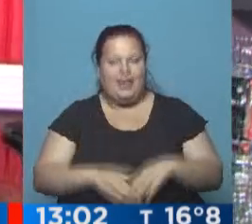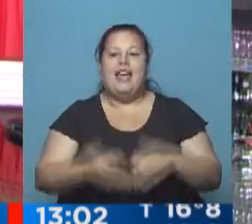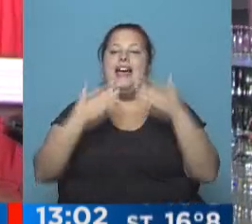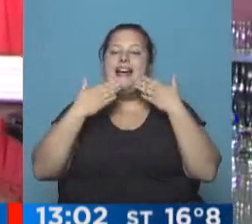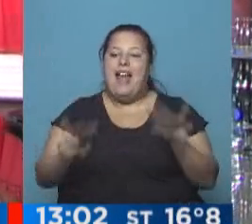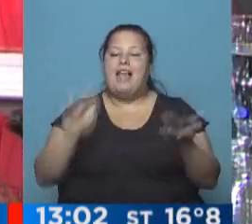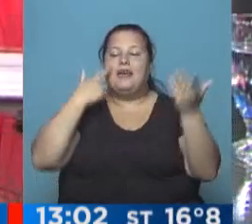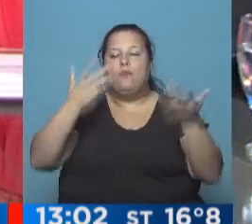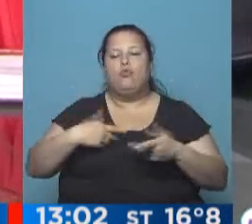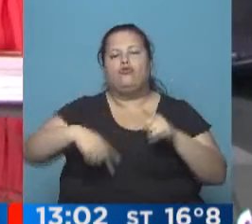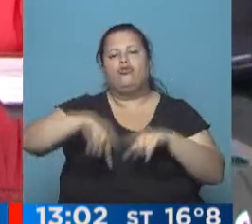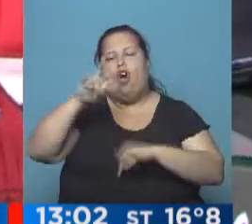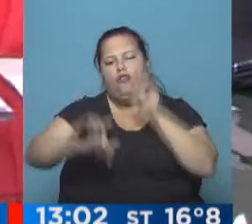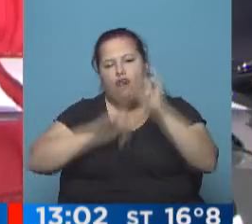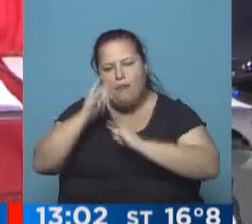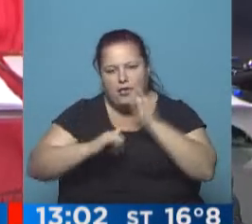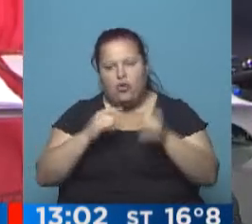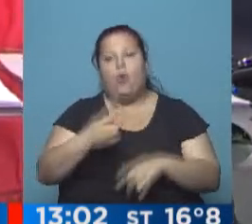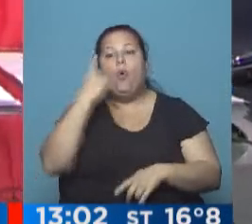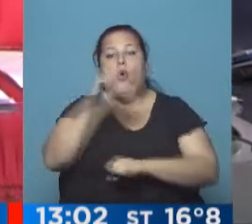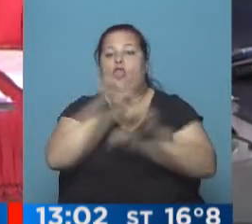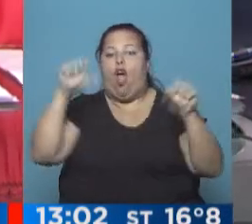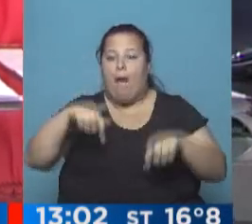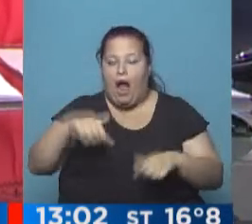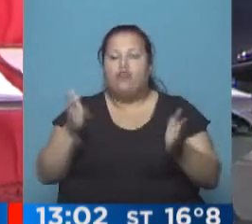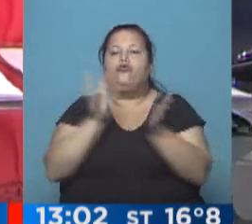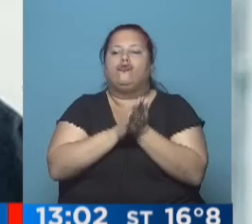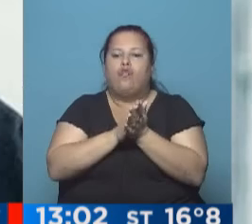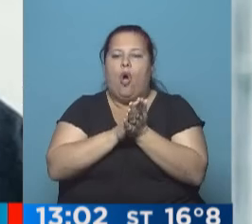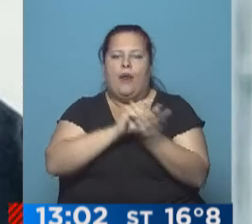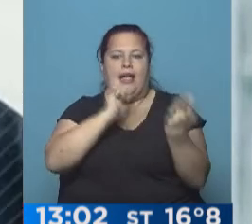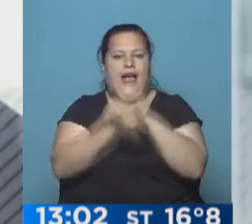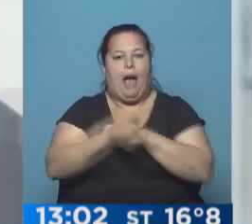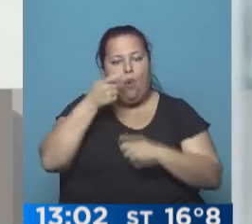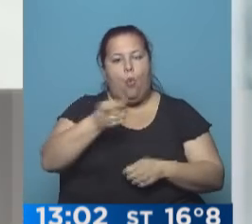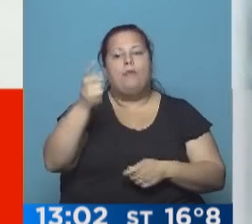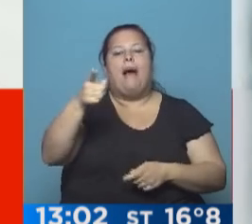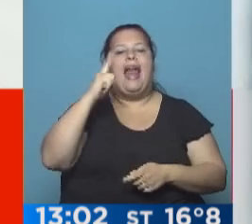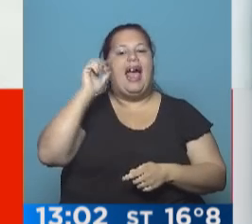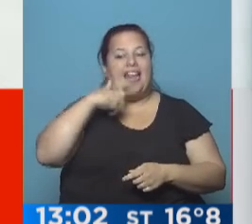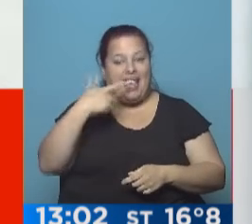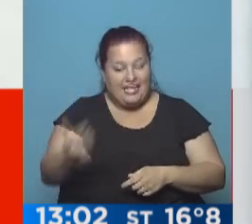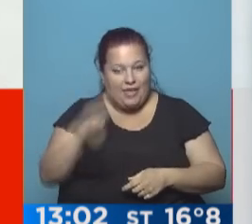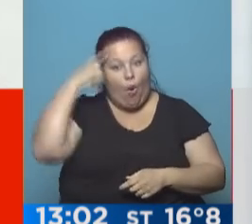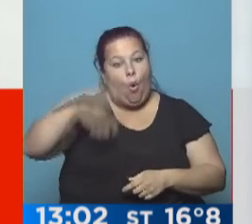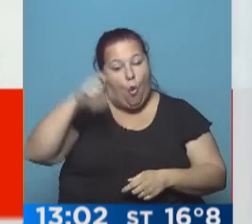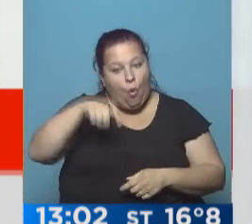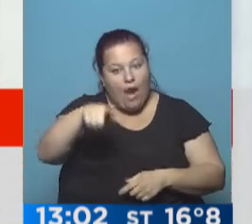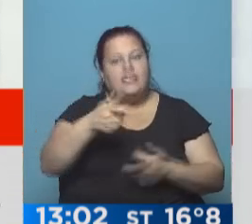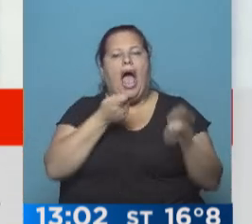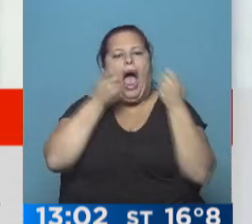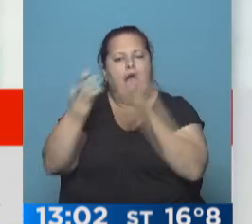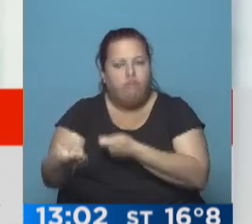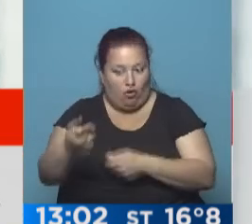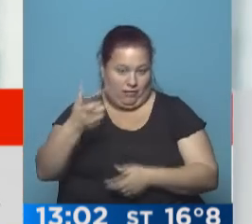Gracias por compartir con nosotros toda la información y una de último momento vinculada con un revés judicial para Tomás Griesa, el juez que avala,